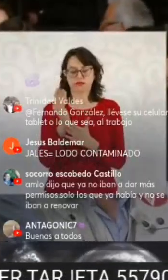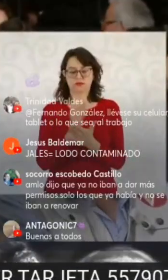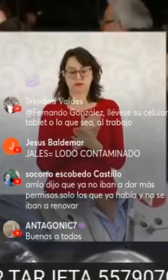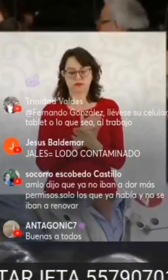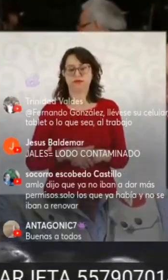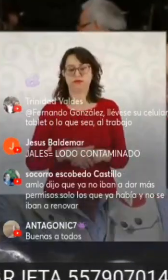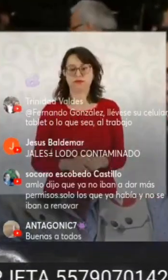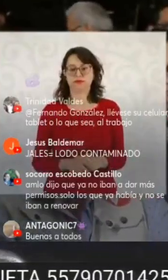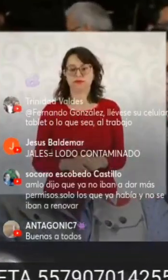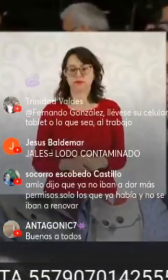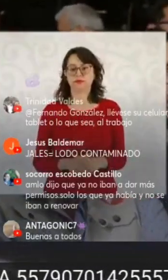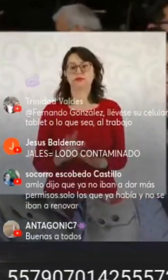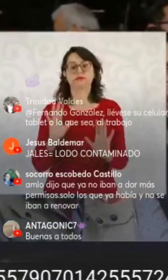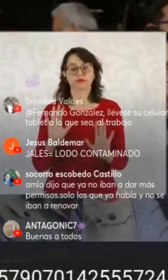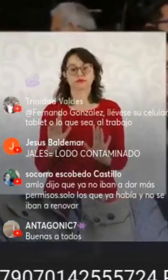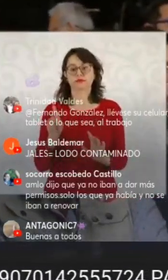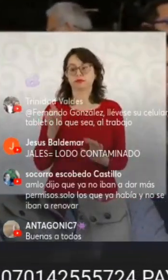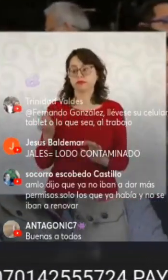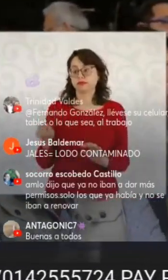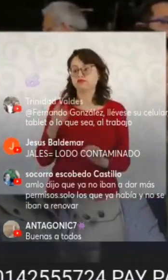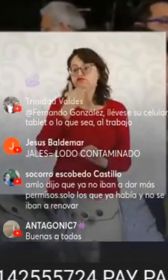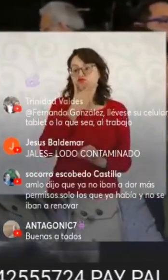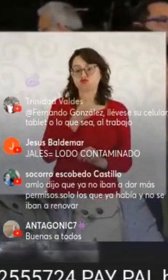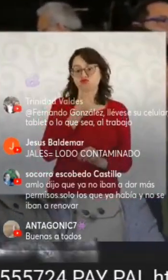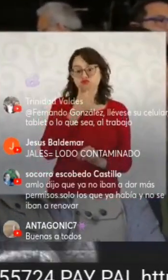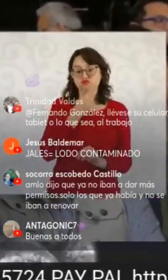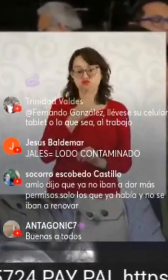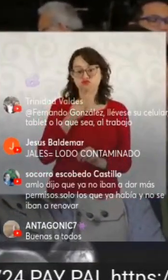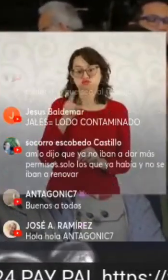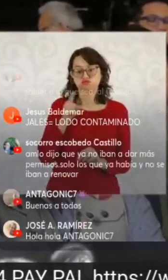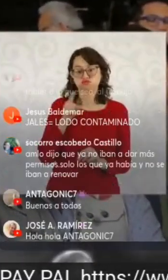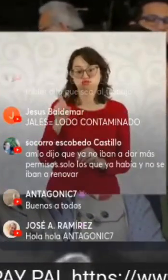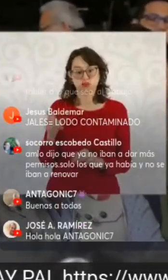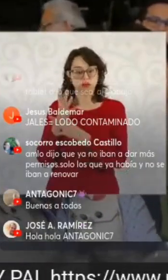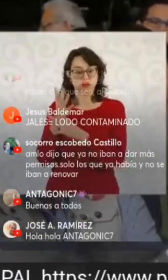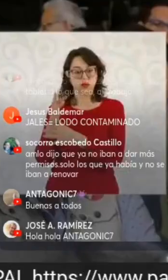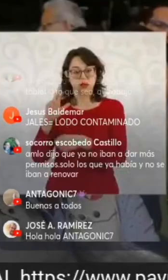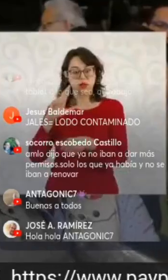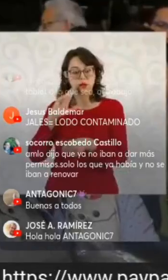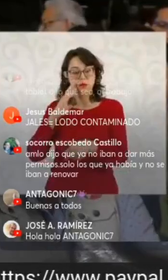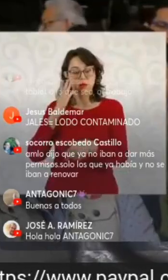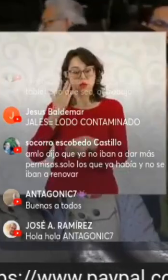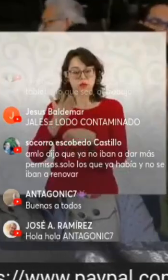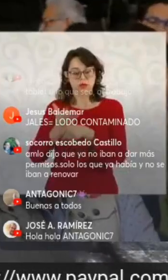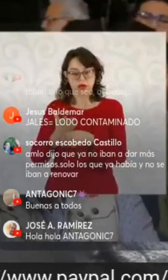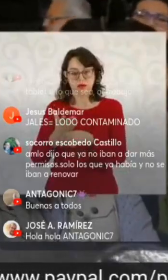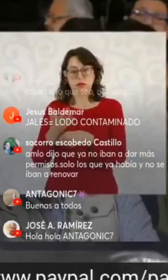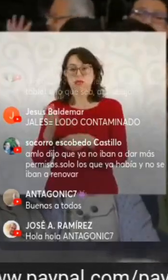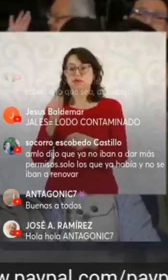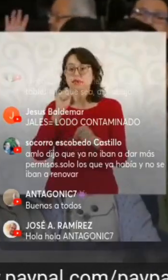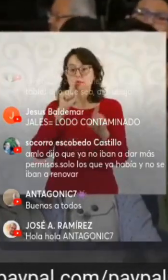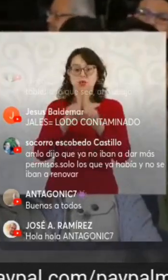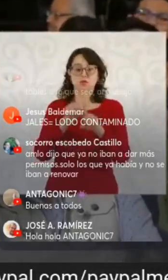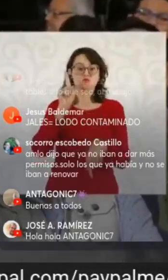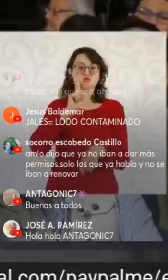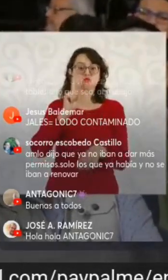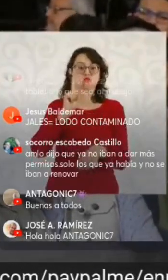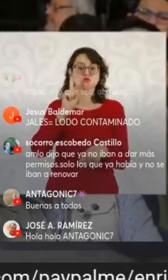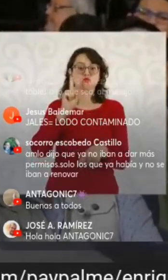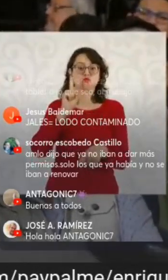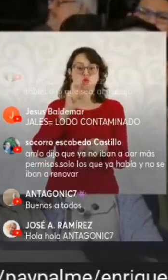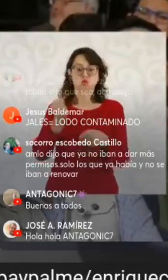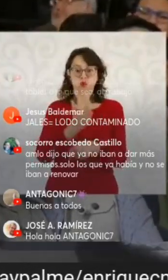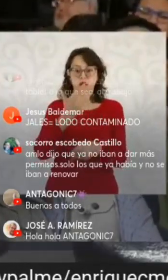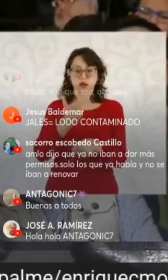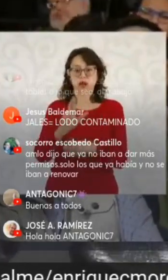las declaraciones de quien considero la mejor secretaria de Economía que hemos tenido en México,